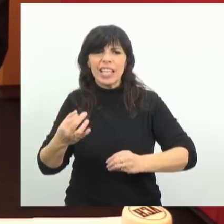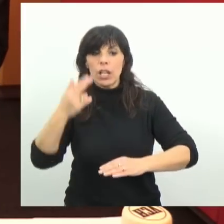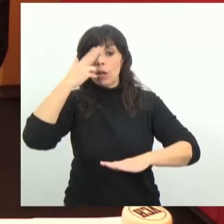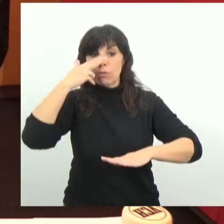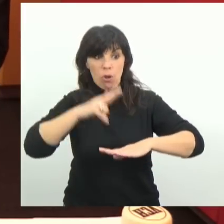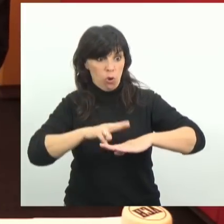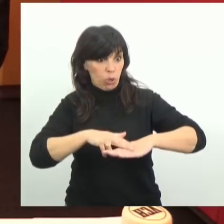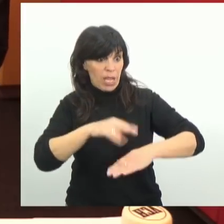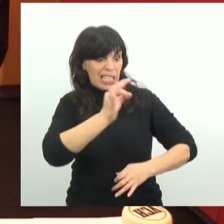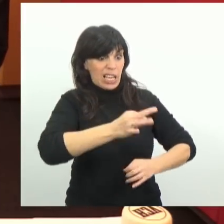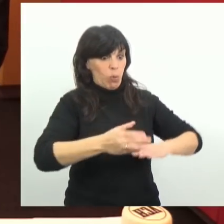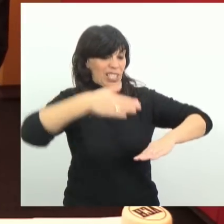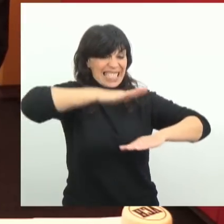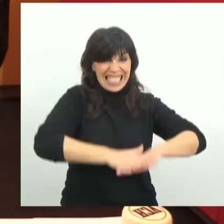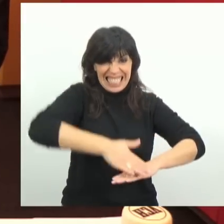Pisar algo,